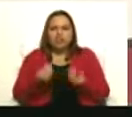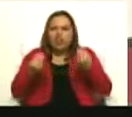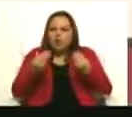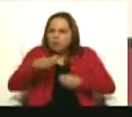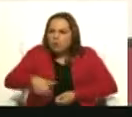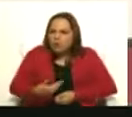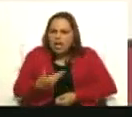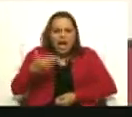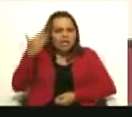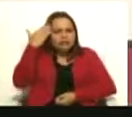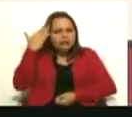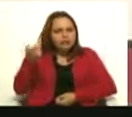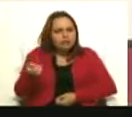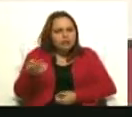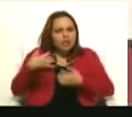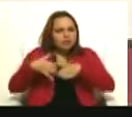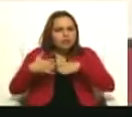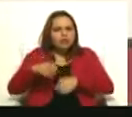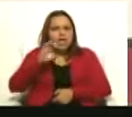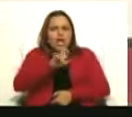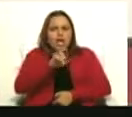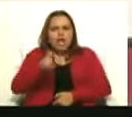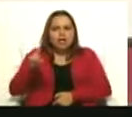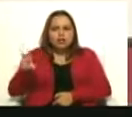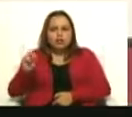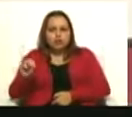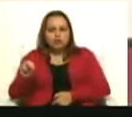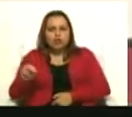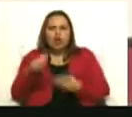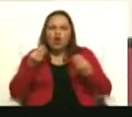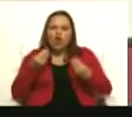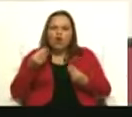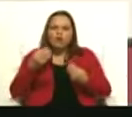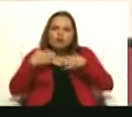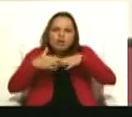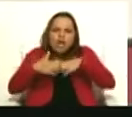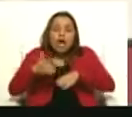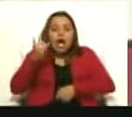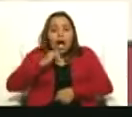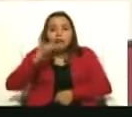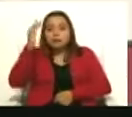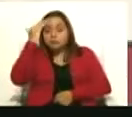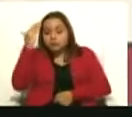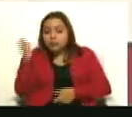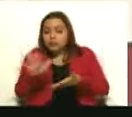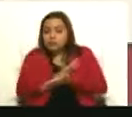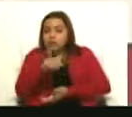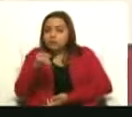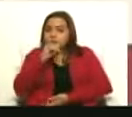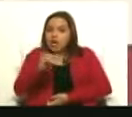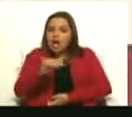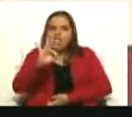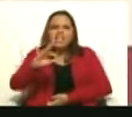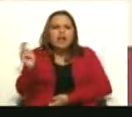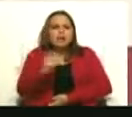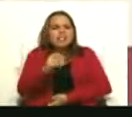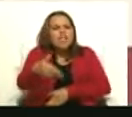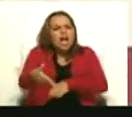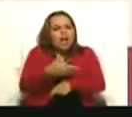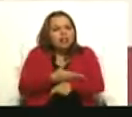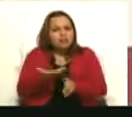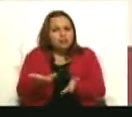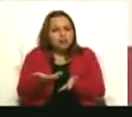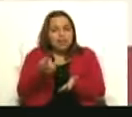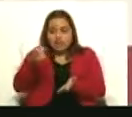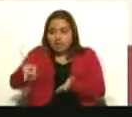saberlo la ExxonMobil? ¿Cómo la ExxonMobil podía tener conocimiento 3 meses antes de